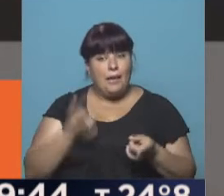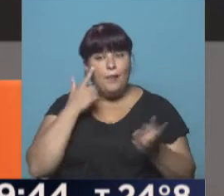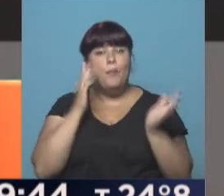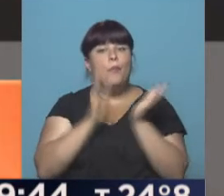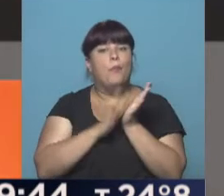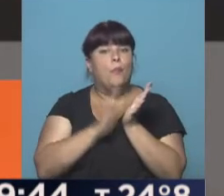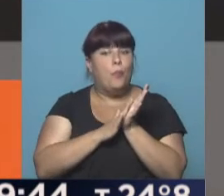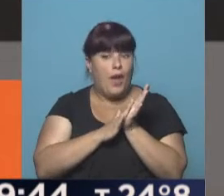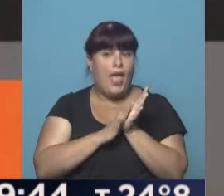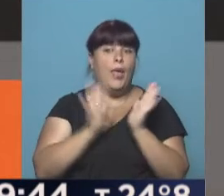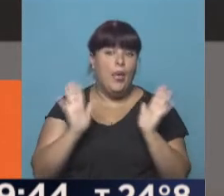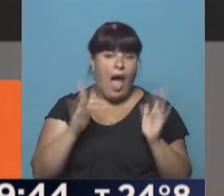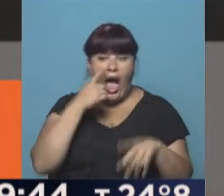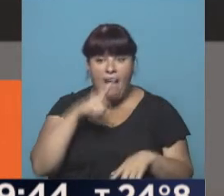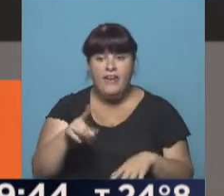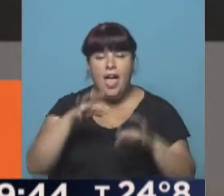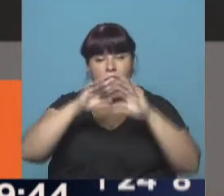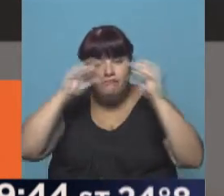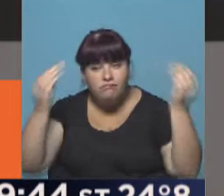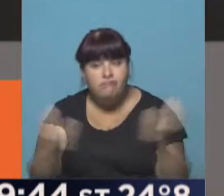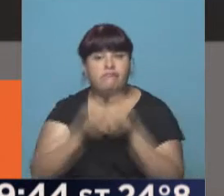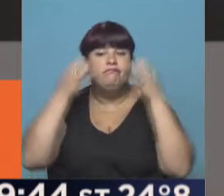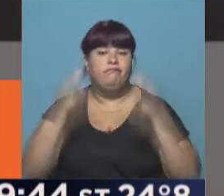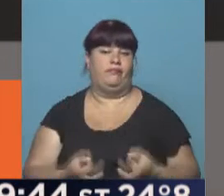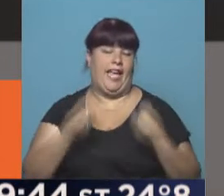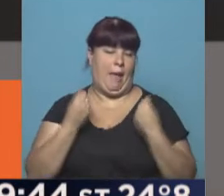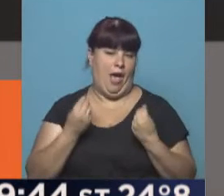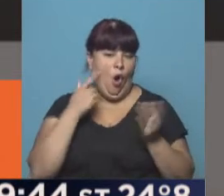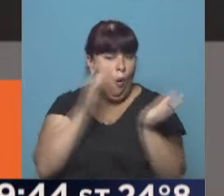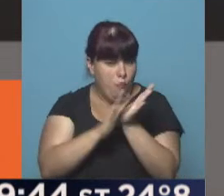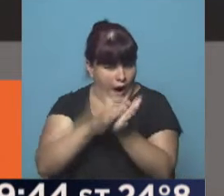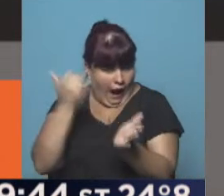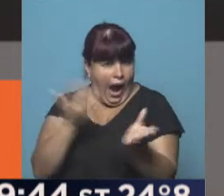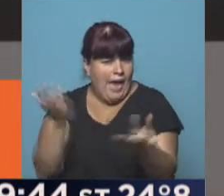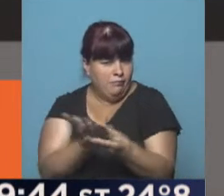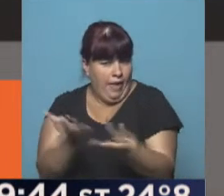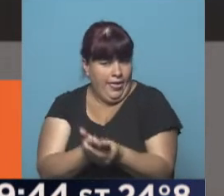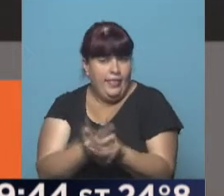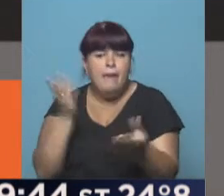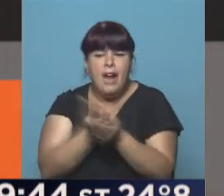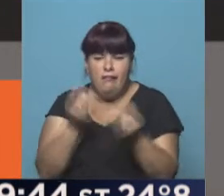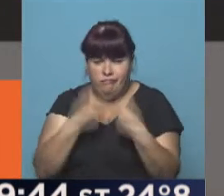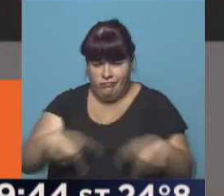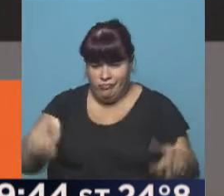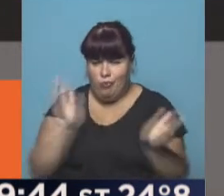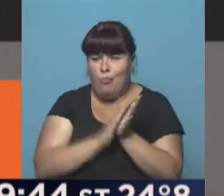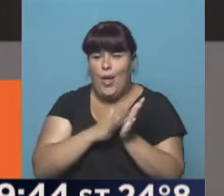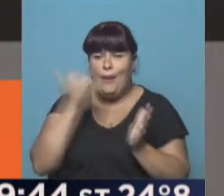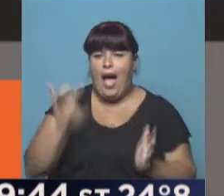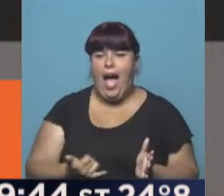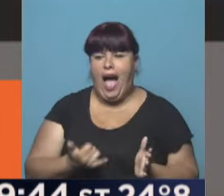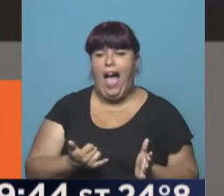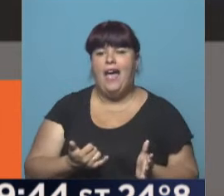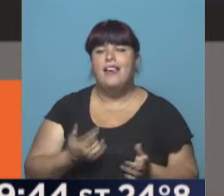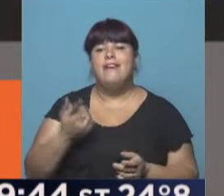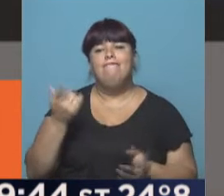realmente que va a terminar de cerrar todas aquellas pruebas que ya están en el expediente porque en el expediente hay mucha prueba que